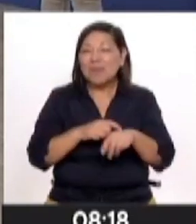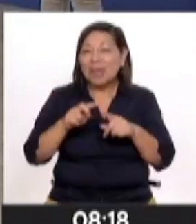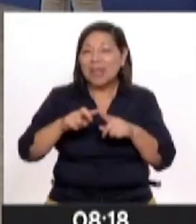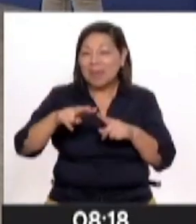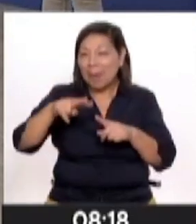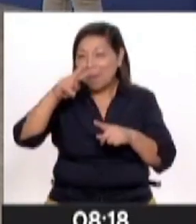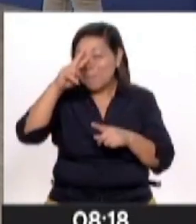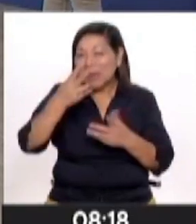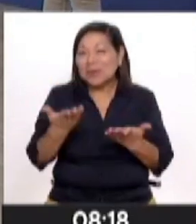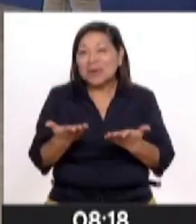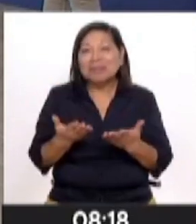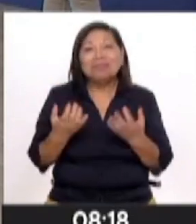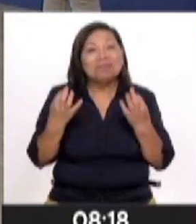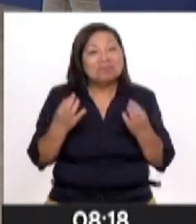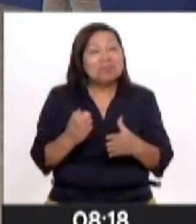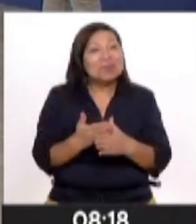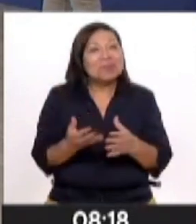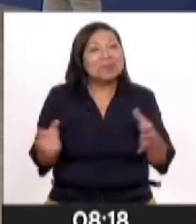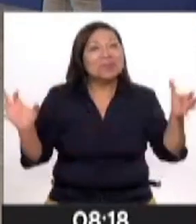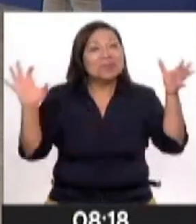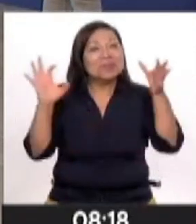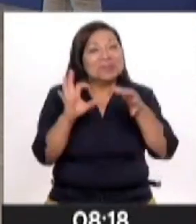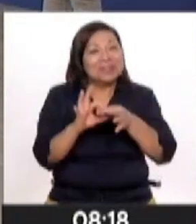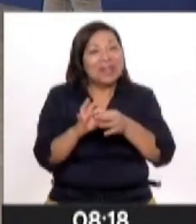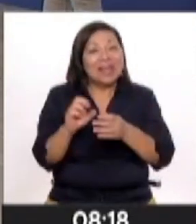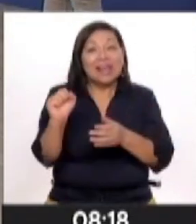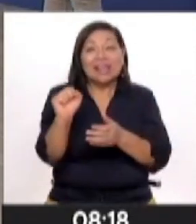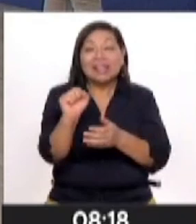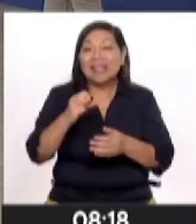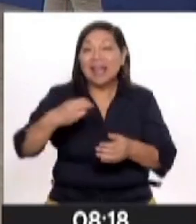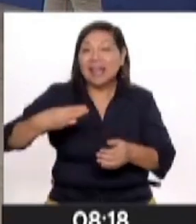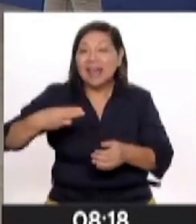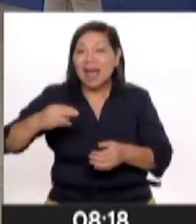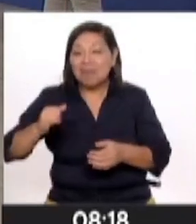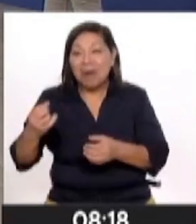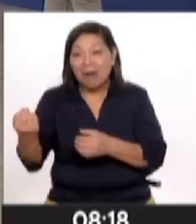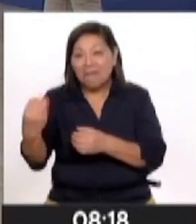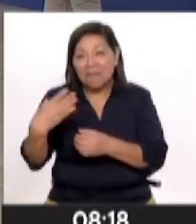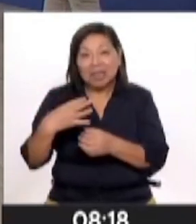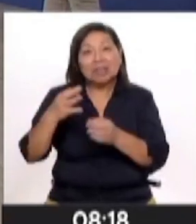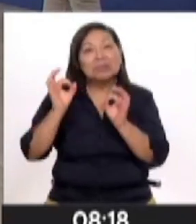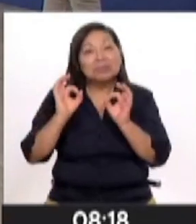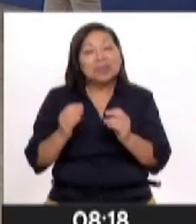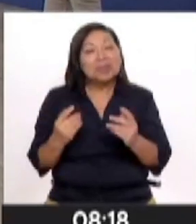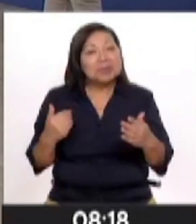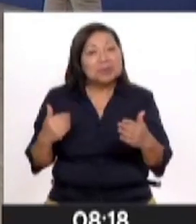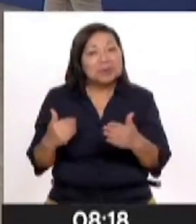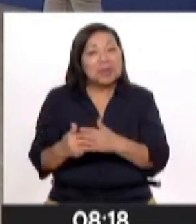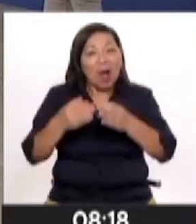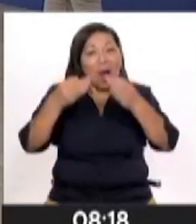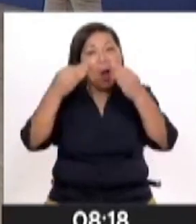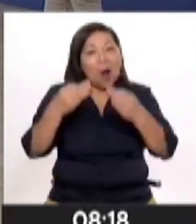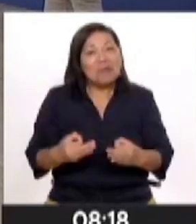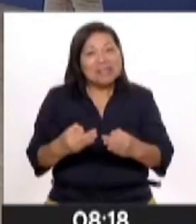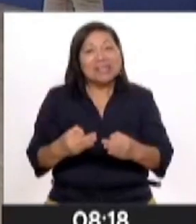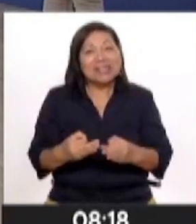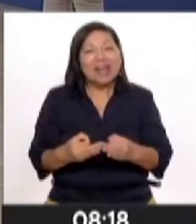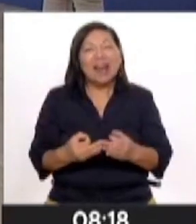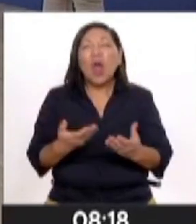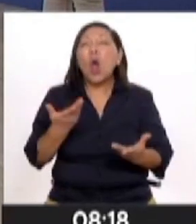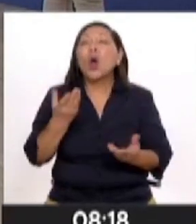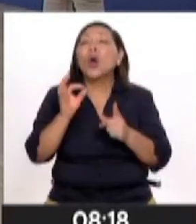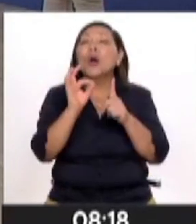Perú, que es en realidad parte de una alianza que tenemos con el Senami precisamente para tener información fidedigna, cercana y oficial respecto al